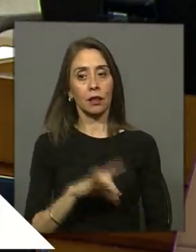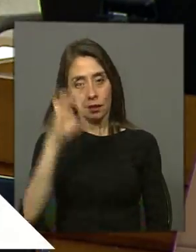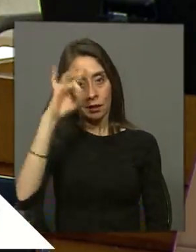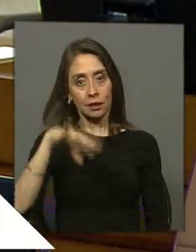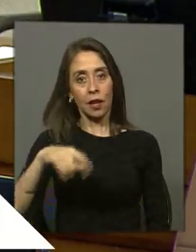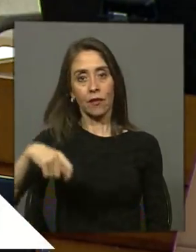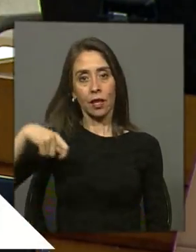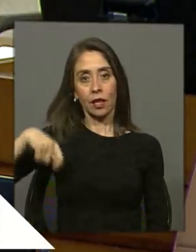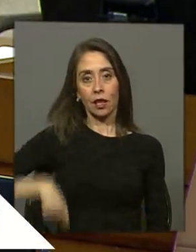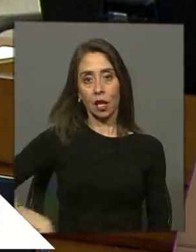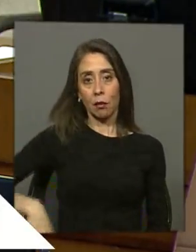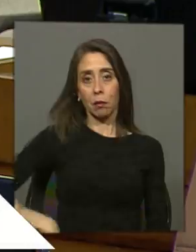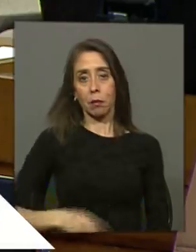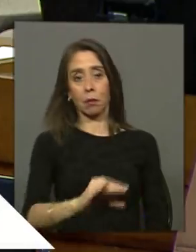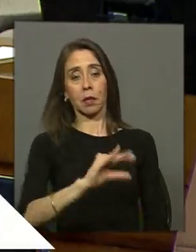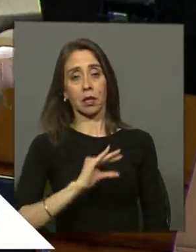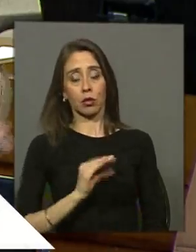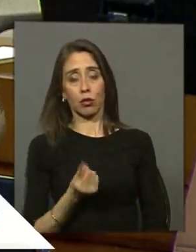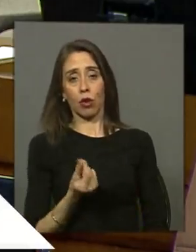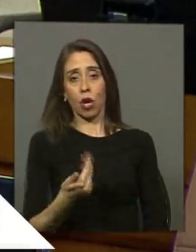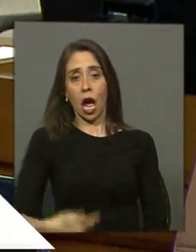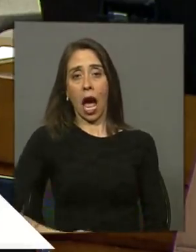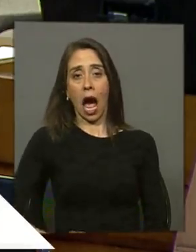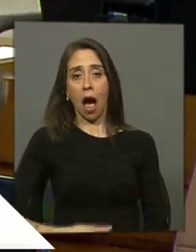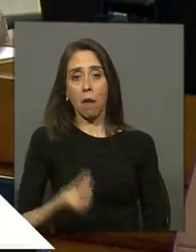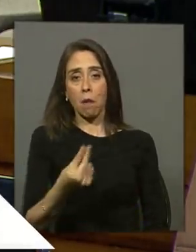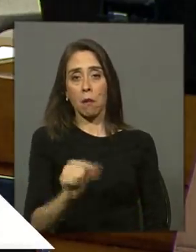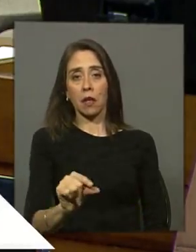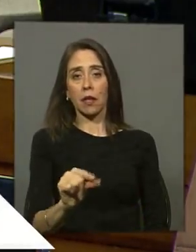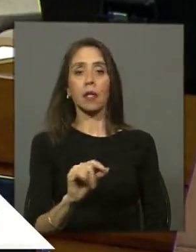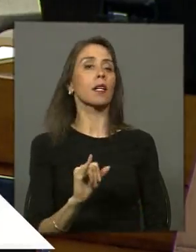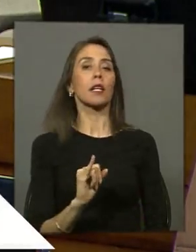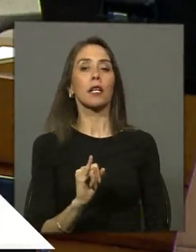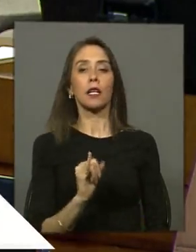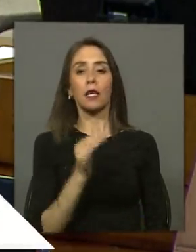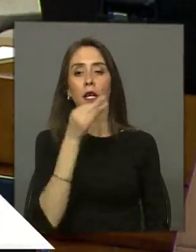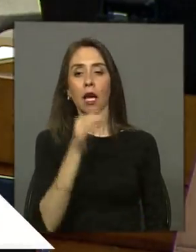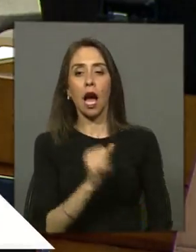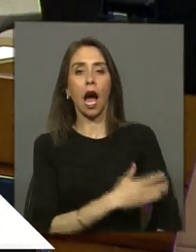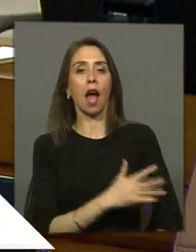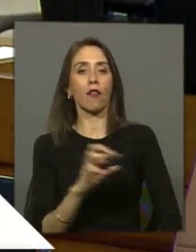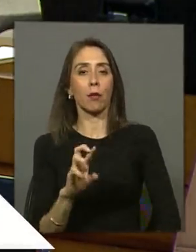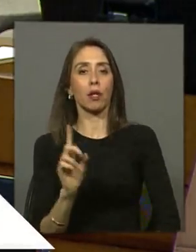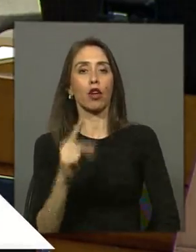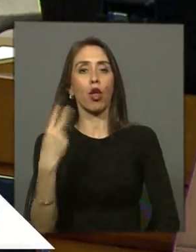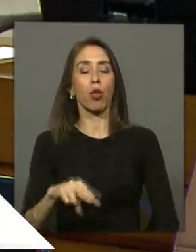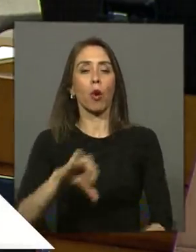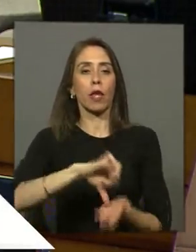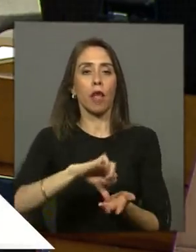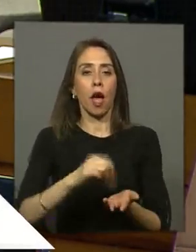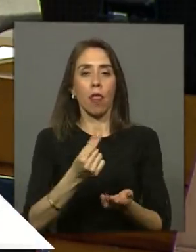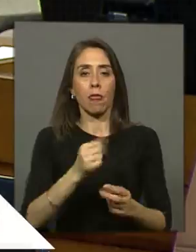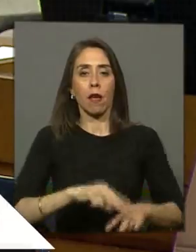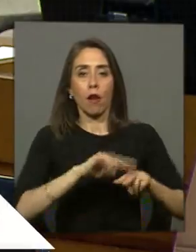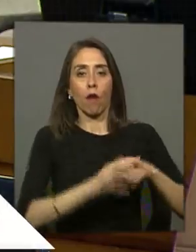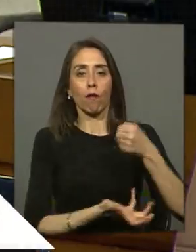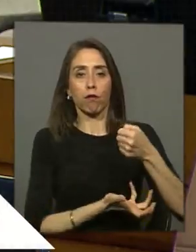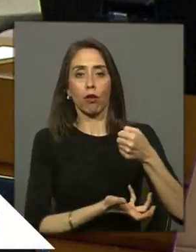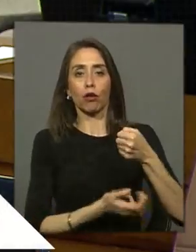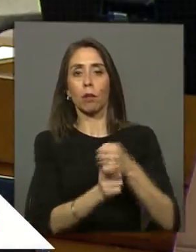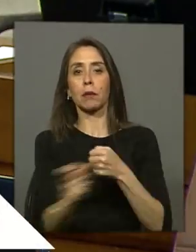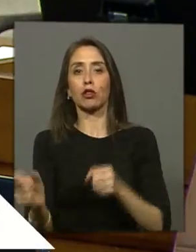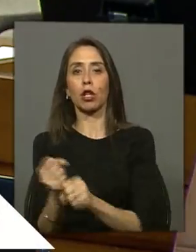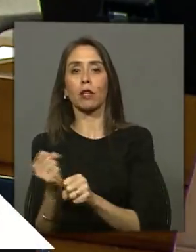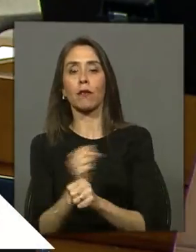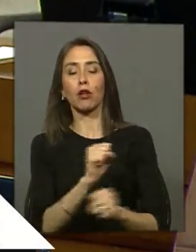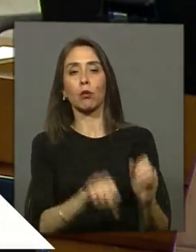que las pensiones son de hambre se dice que las AFP no son las dueñas del capital y sin embargo tampoco los trabajadores